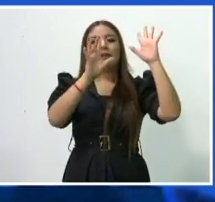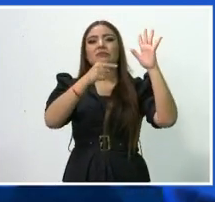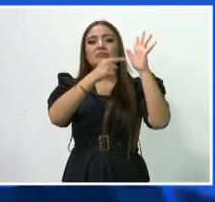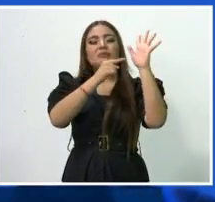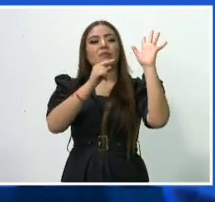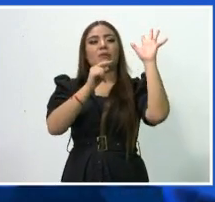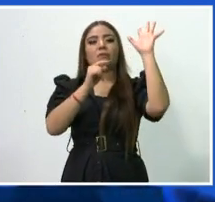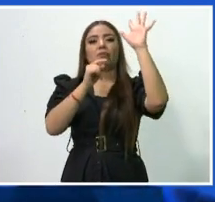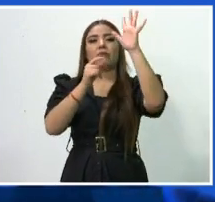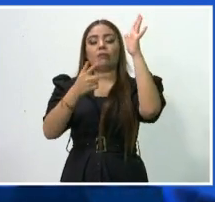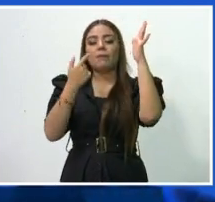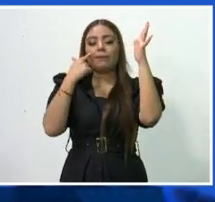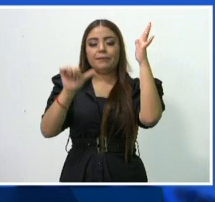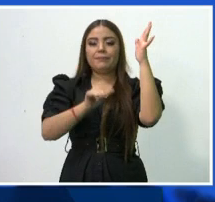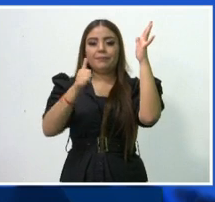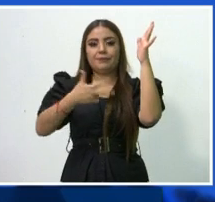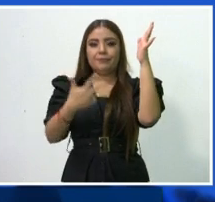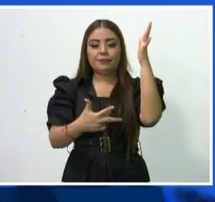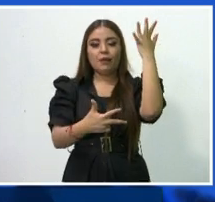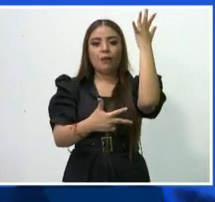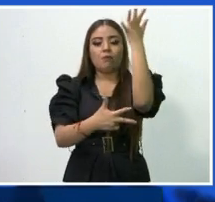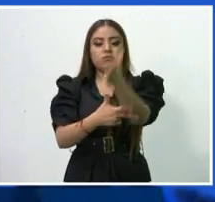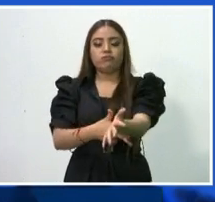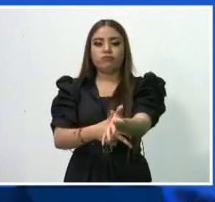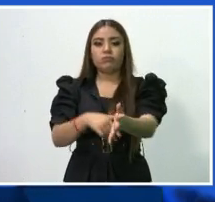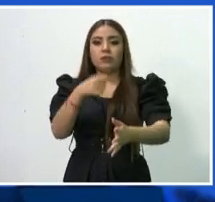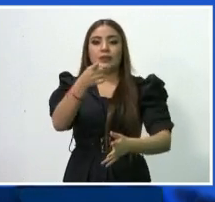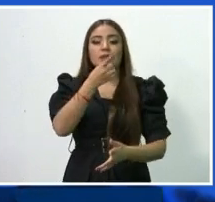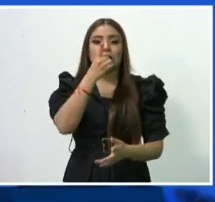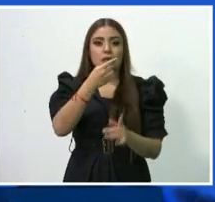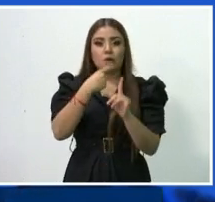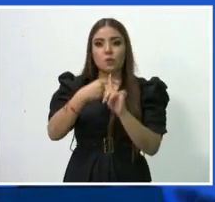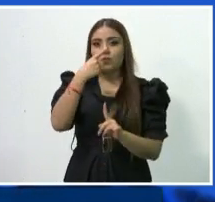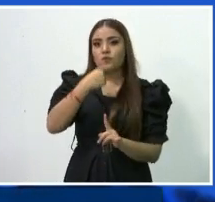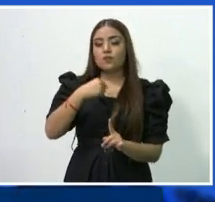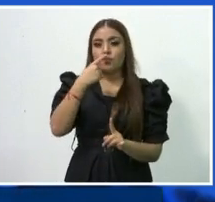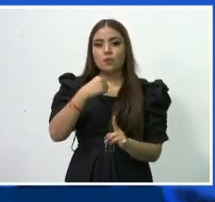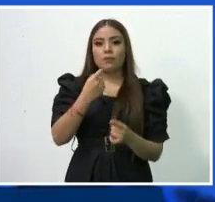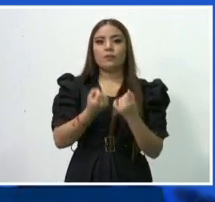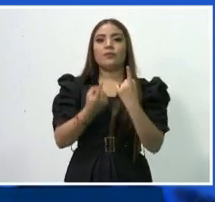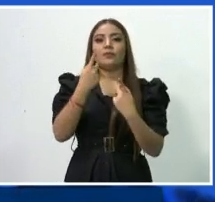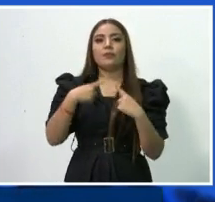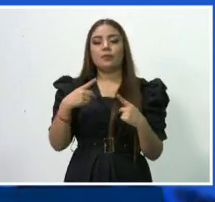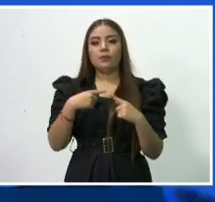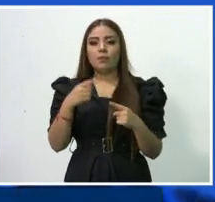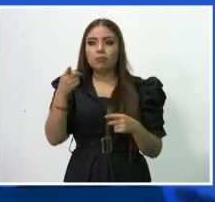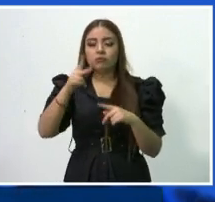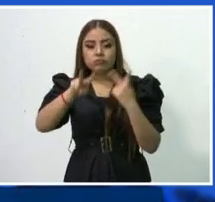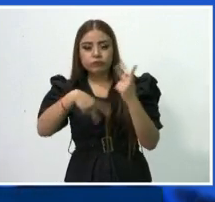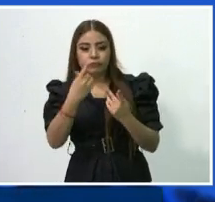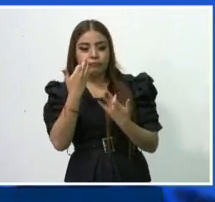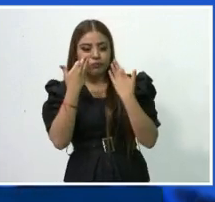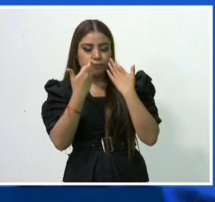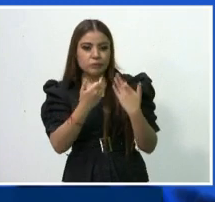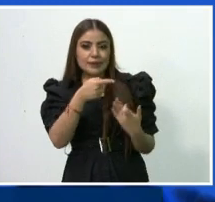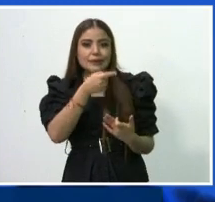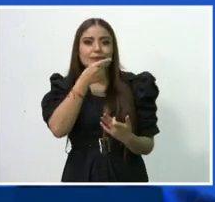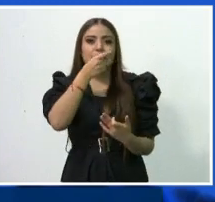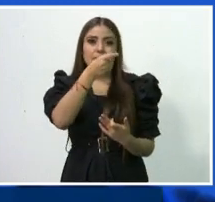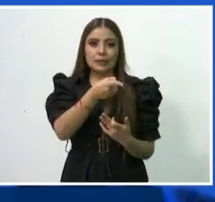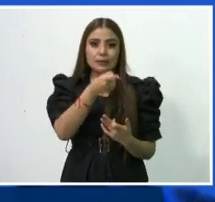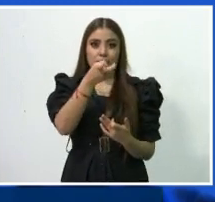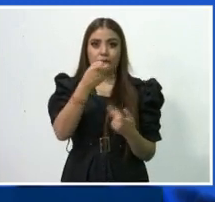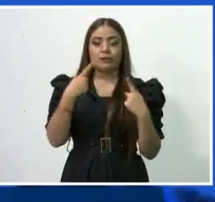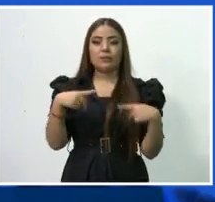encima de su vehículo de acuerdo a los paramédicos de la Cruz Roja a las personas que acudieron al lugar señalan que esta persona